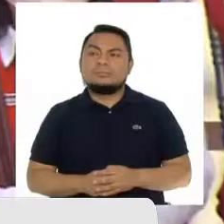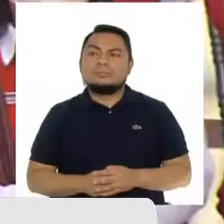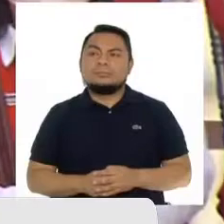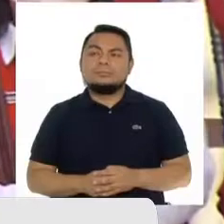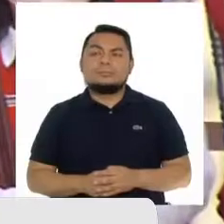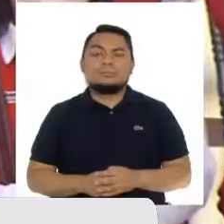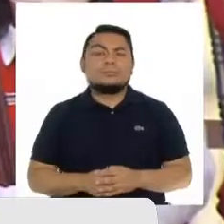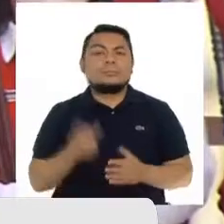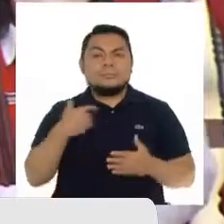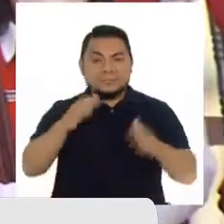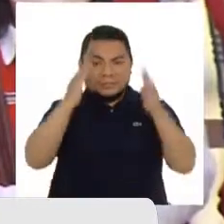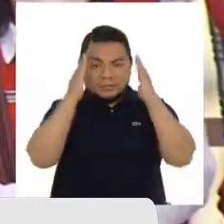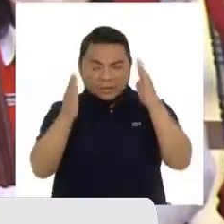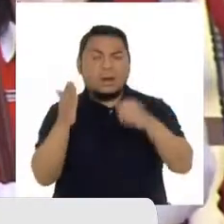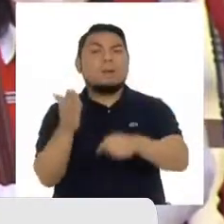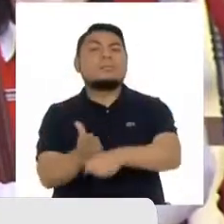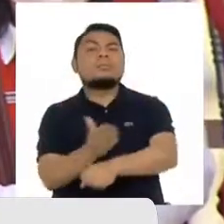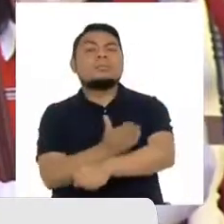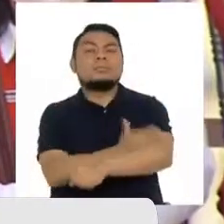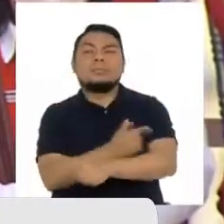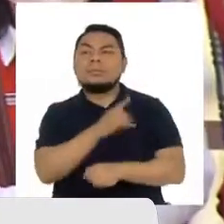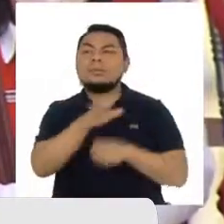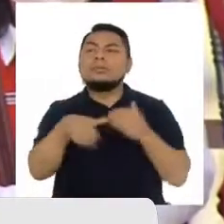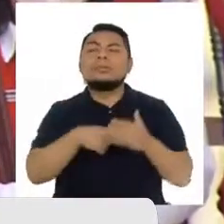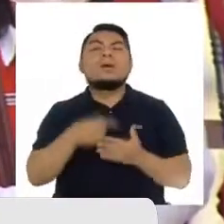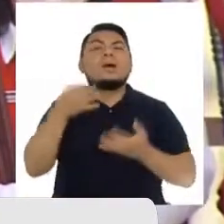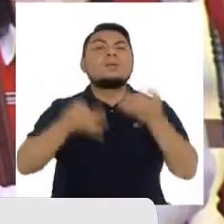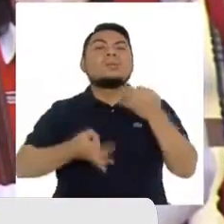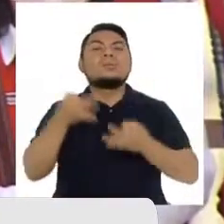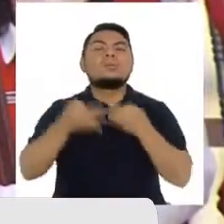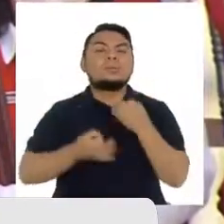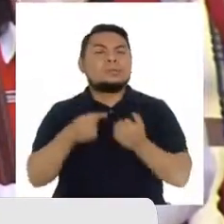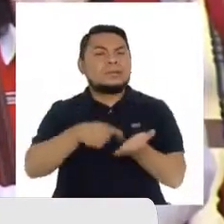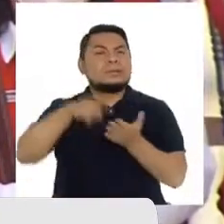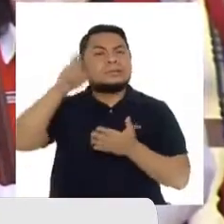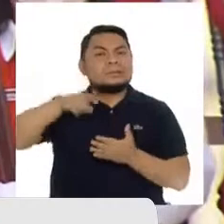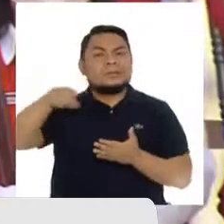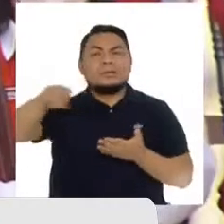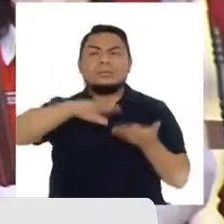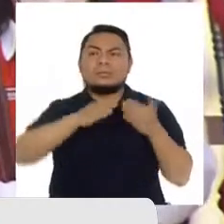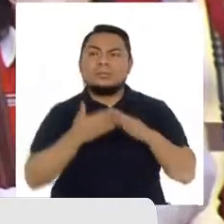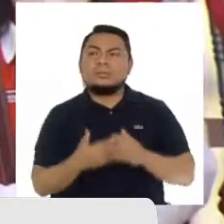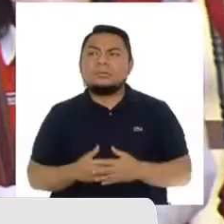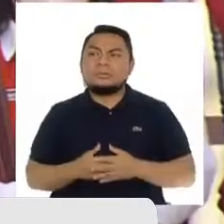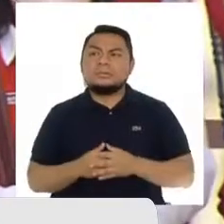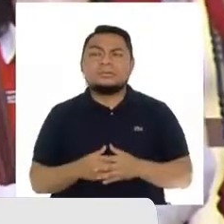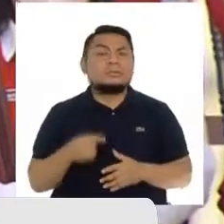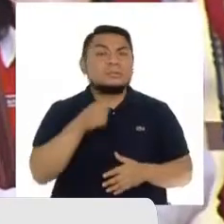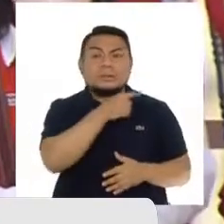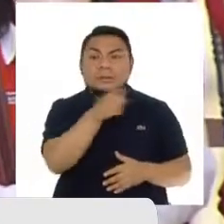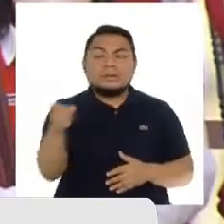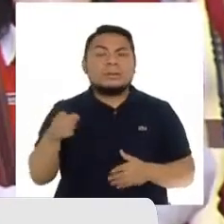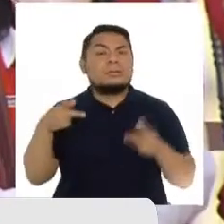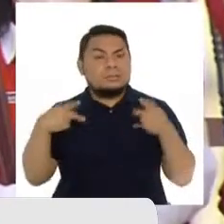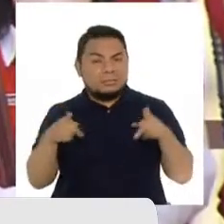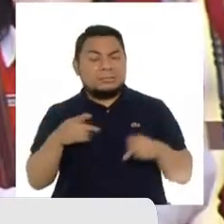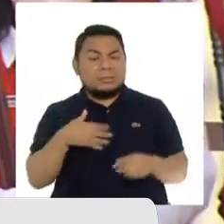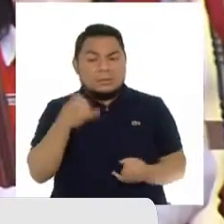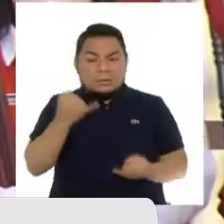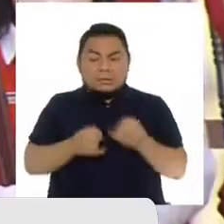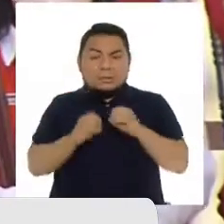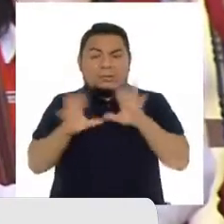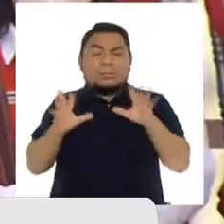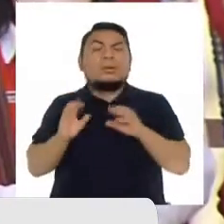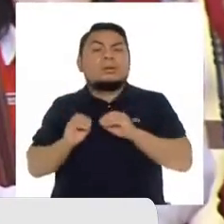y atenderlo progresivamente las justas demandas de la población ellos nos han permitido en los últimos días